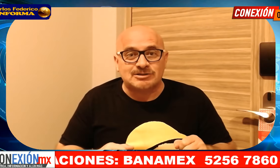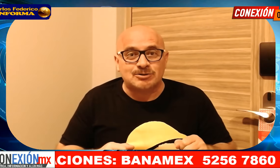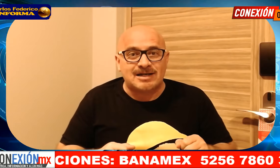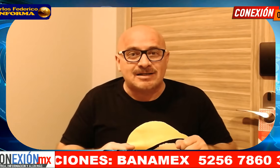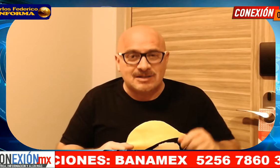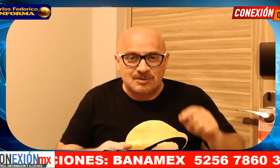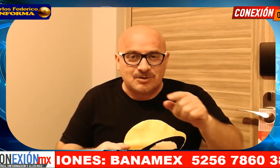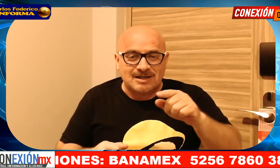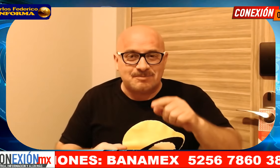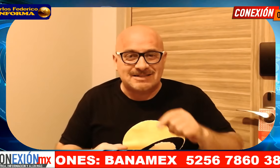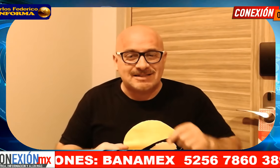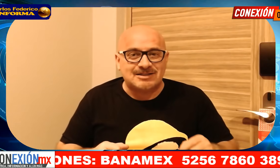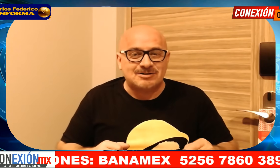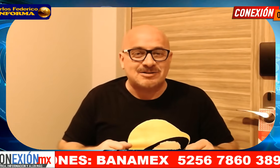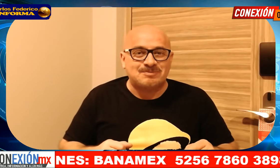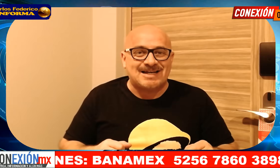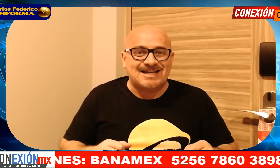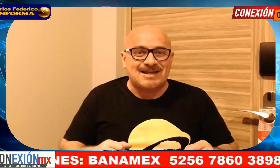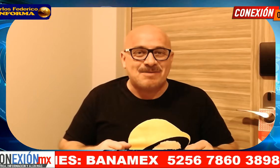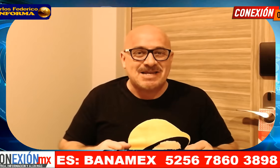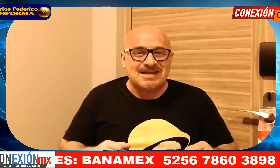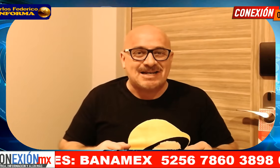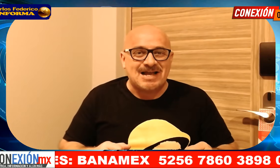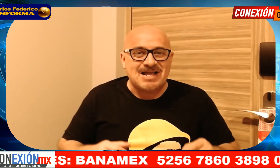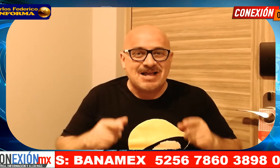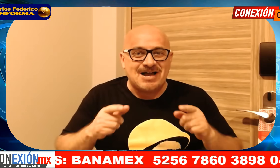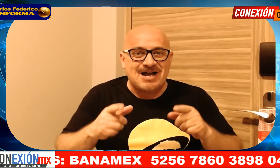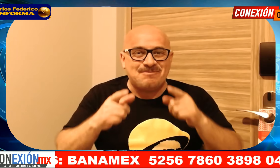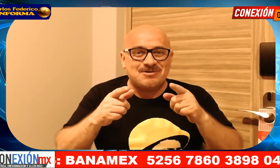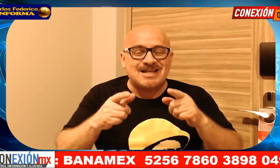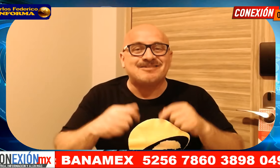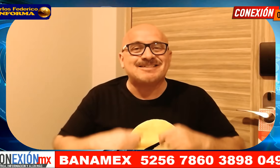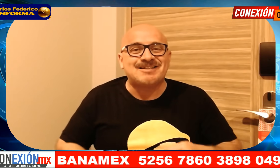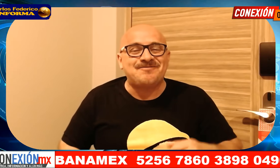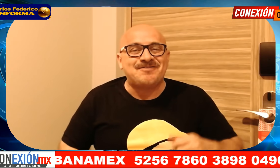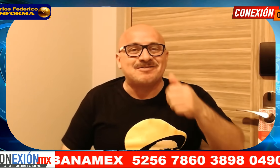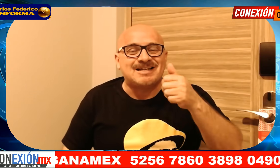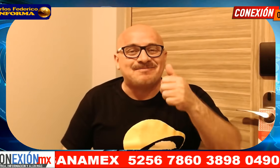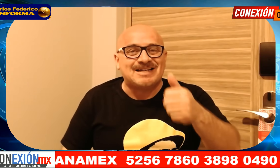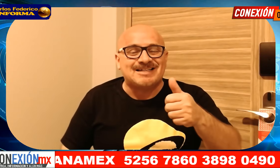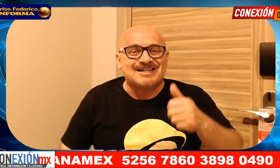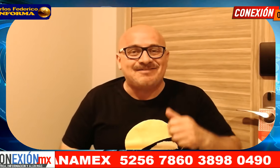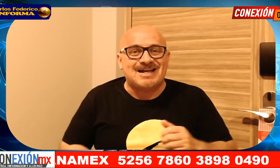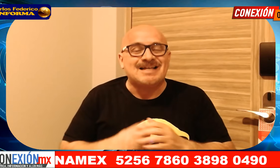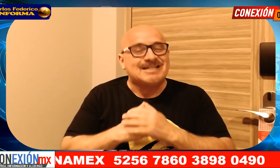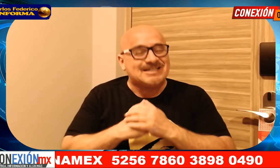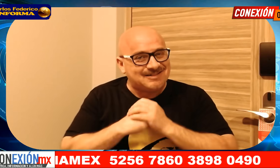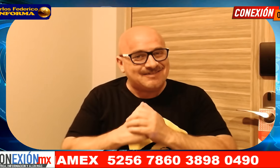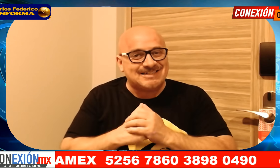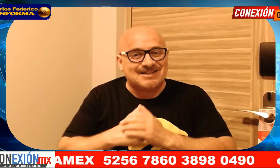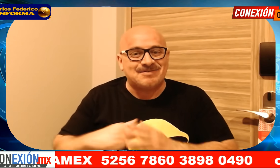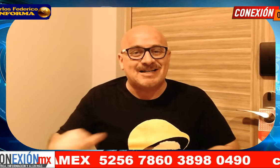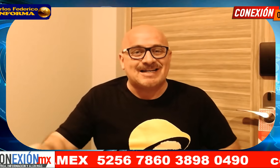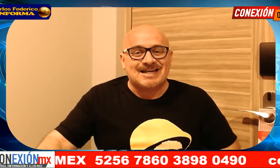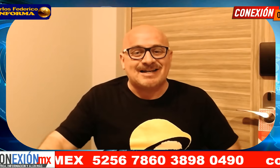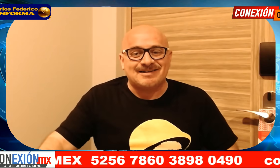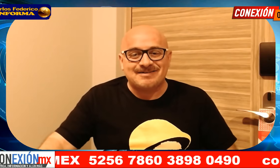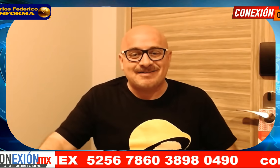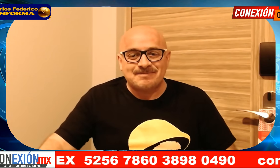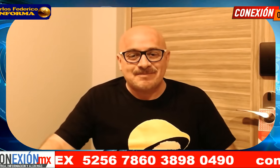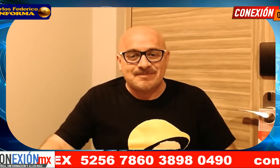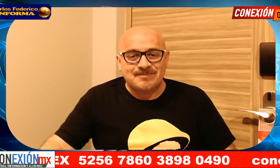Palacio Nacional porque el presidente nos espera ahí en la mañanera. Vámonos riendo. Si está en Facebook, dele manita arriba y suscríbase también al canal.